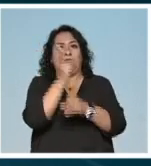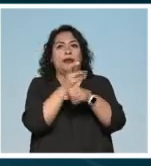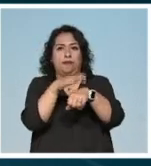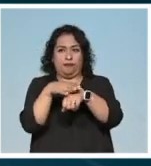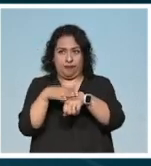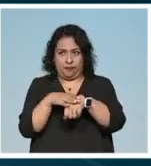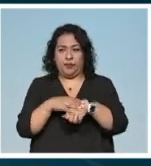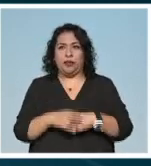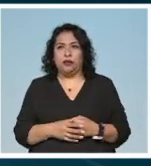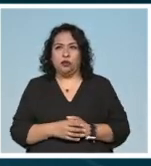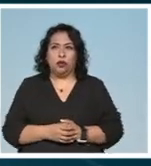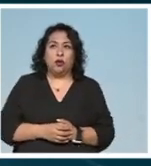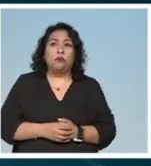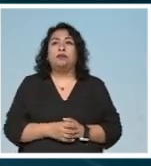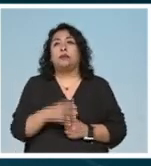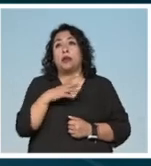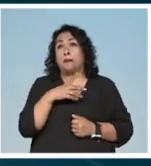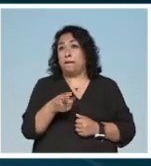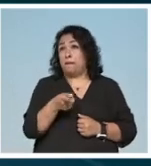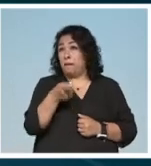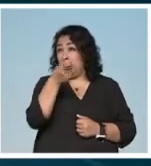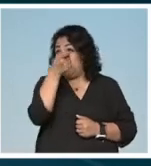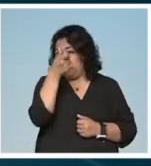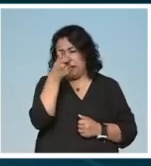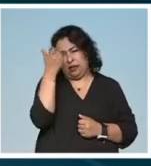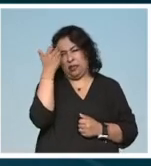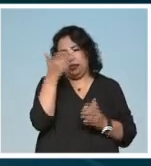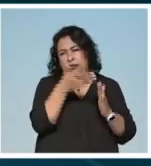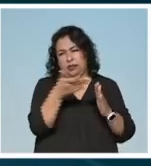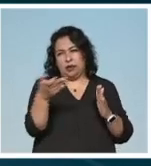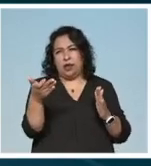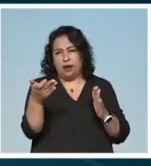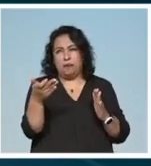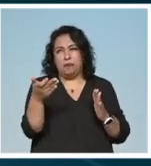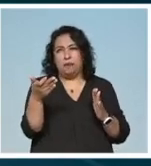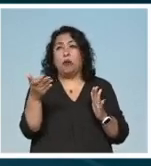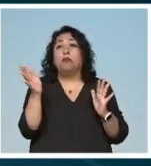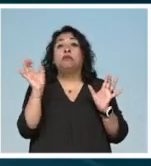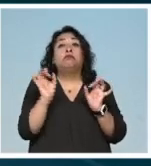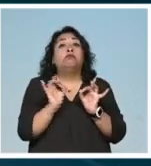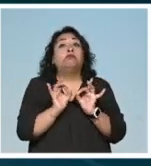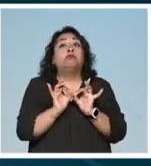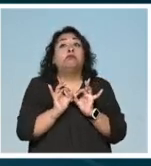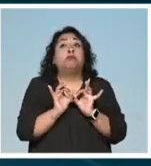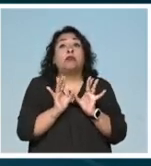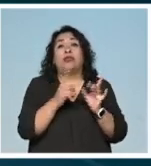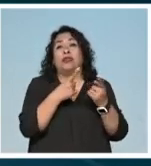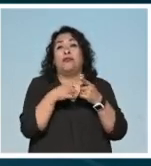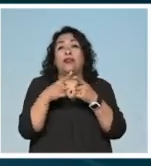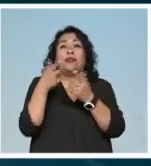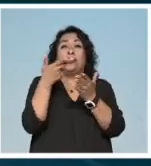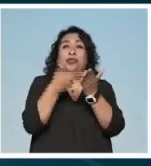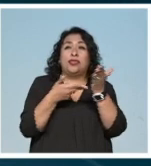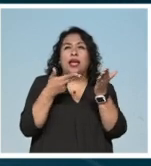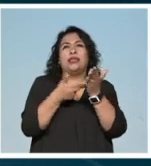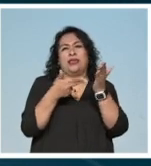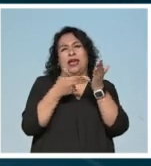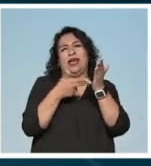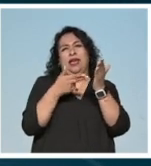convocatoria. Hay un primer momento donde suceden una serie de talleres a